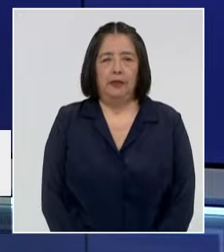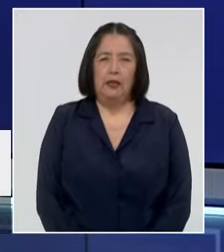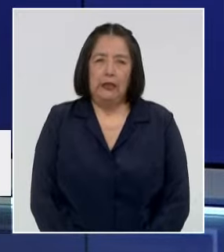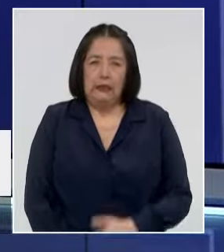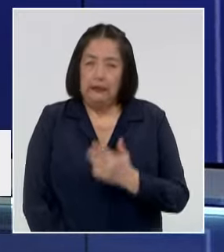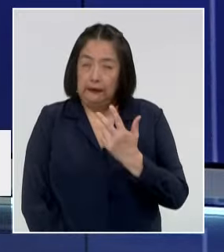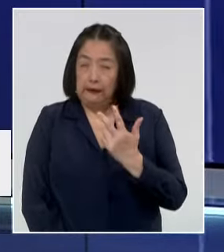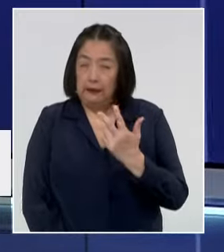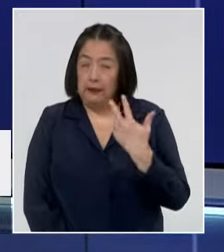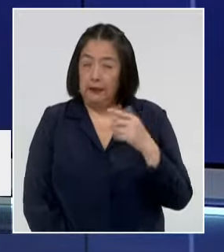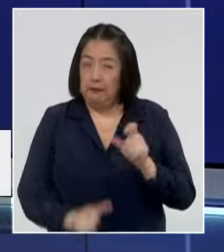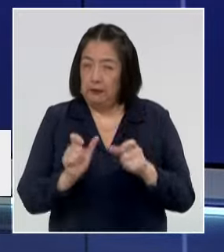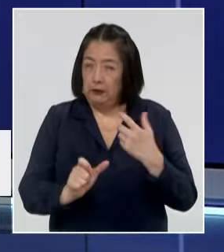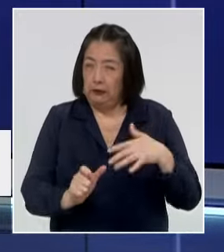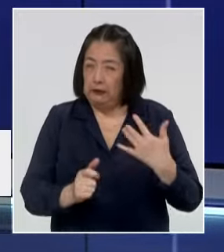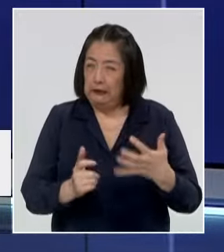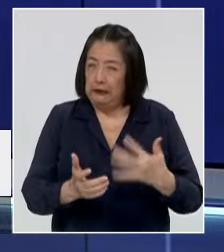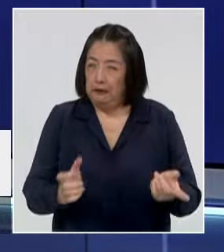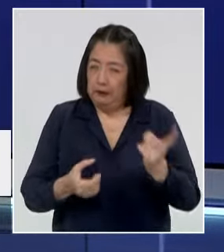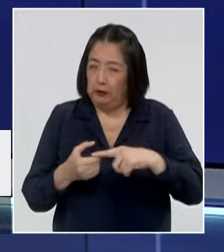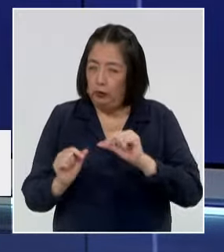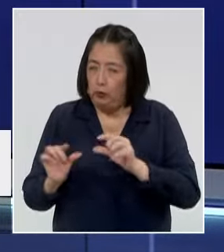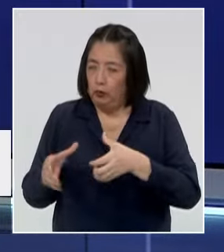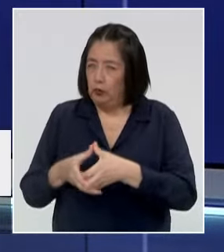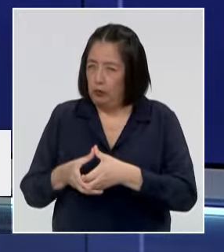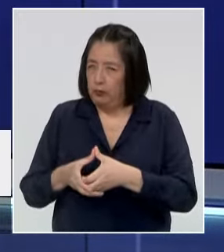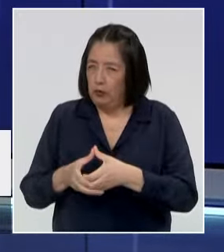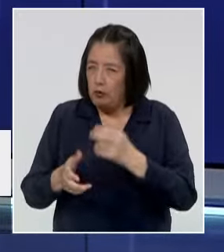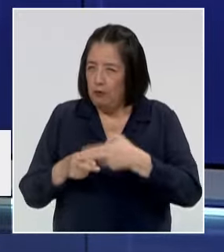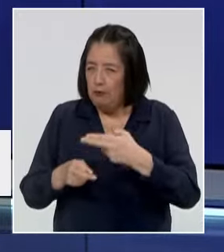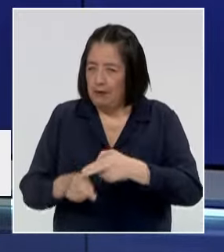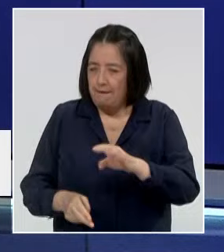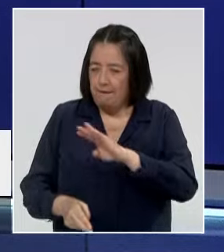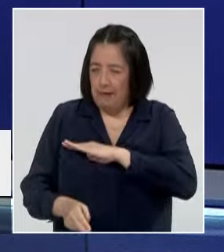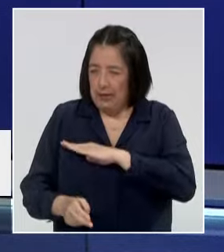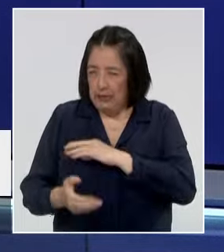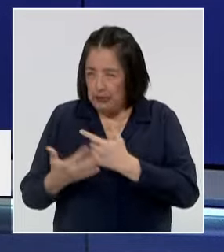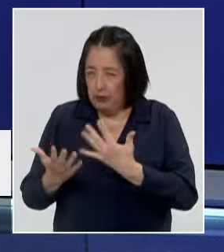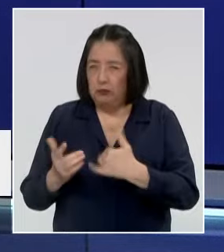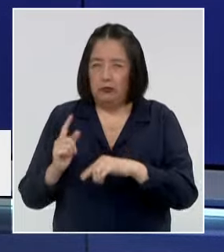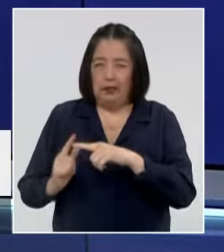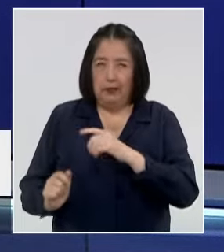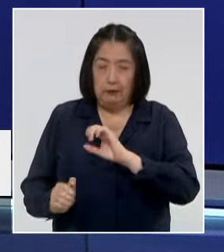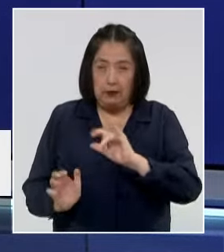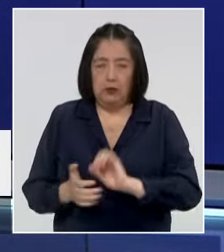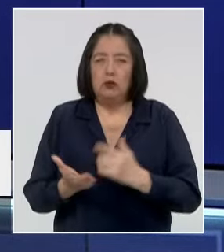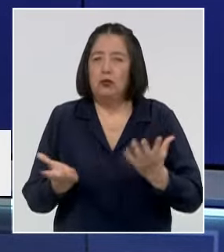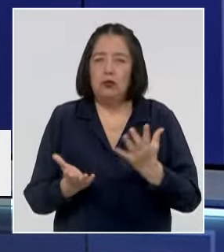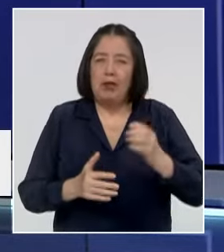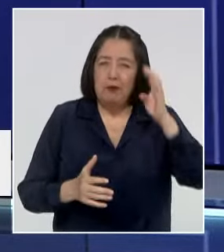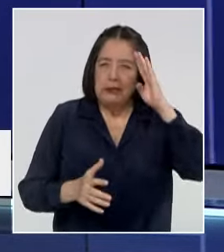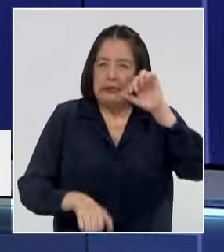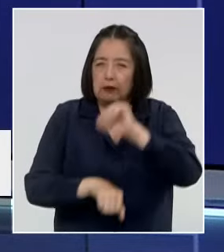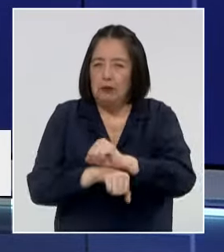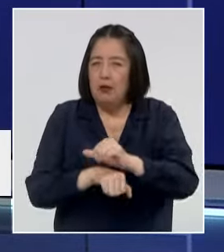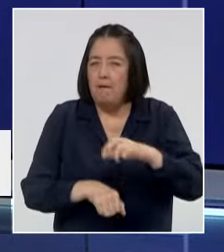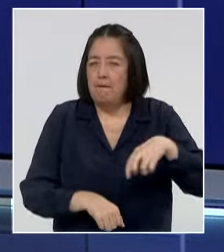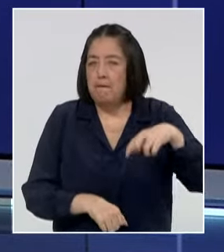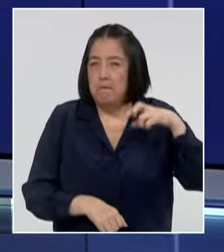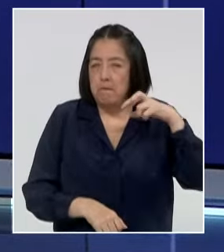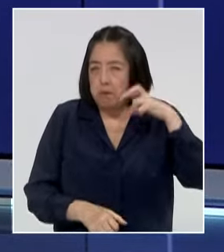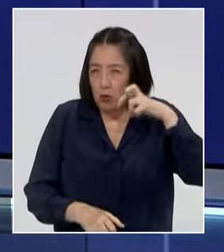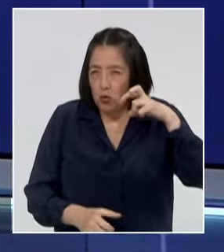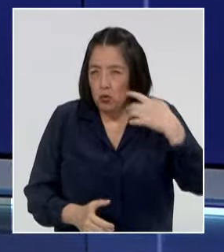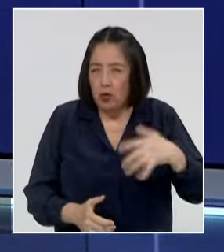Tres presuntos integrantes de la banda criminal Los Malditos de Leche Mayo fueron capturados por la policía en Puno. Estos sujetos habrían utilizado un dron